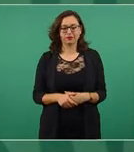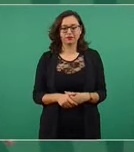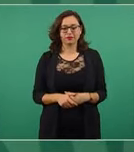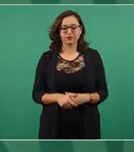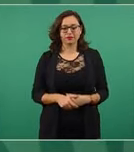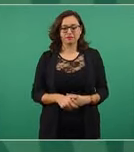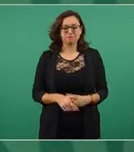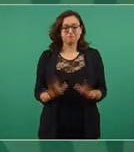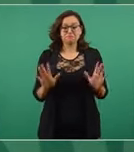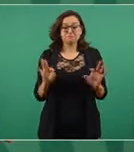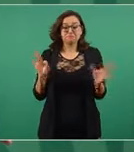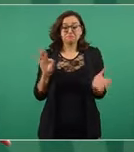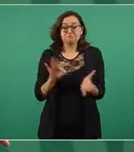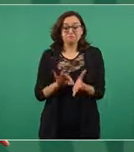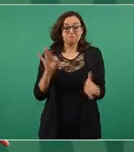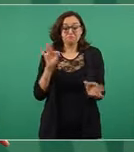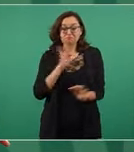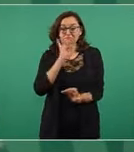Y ya,